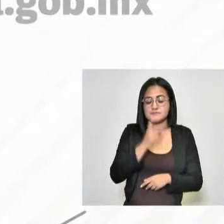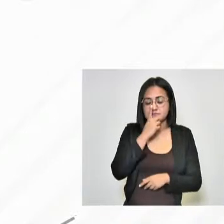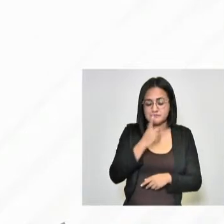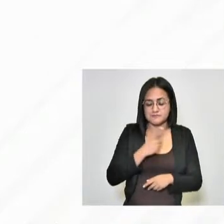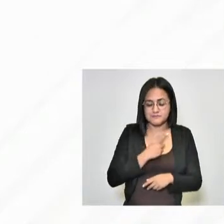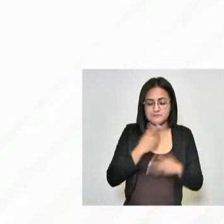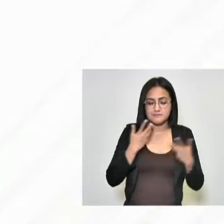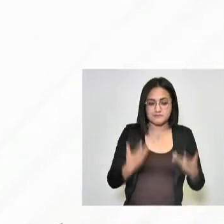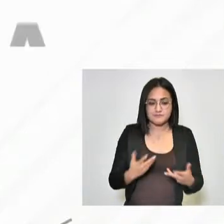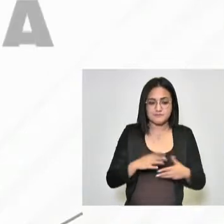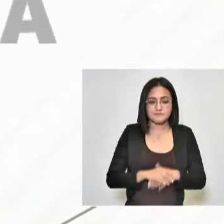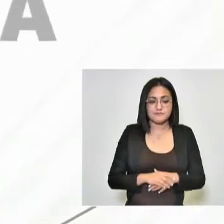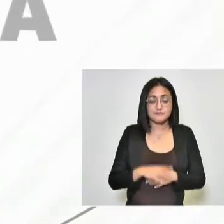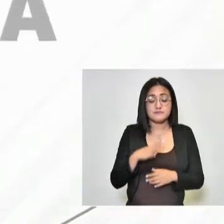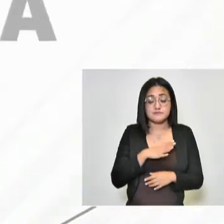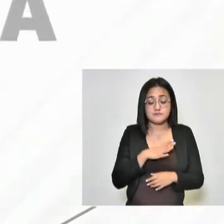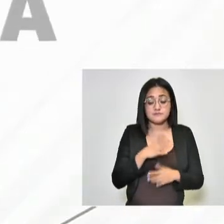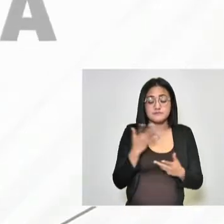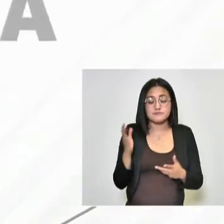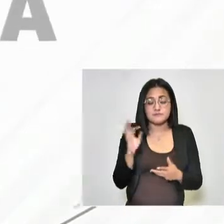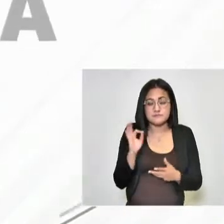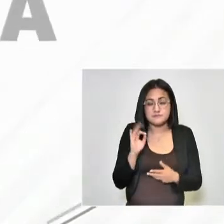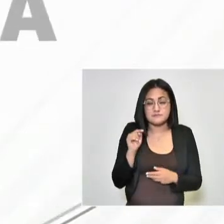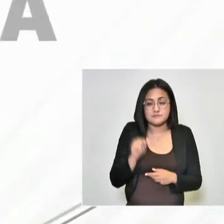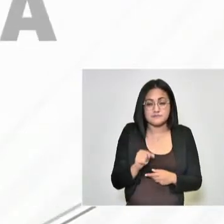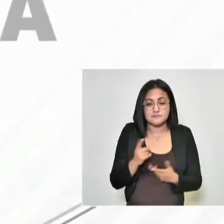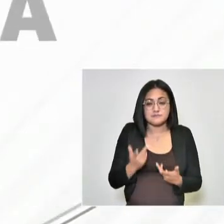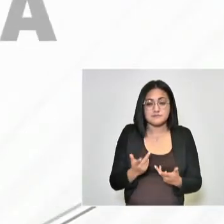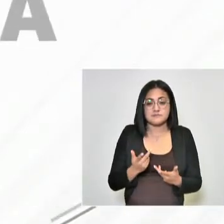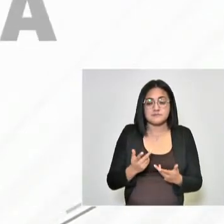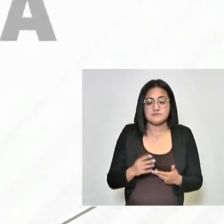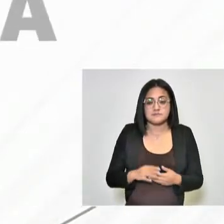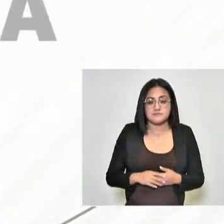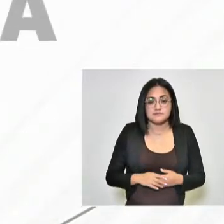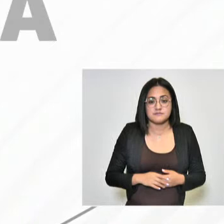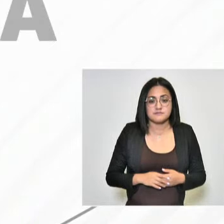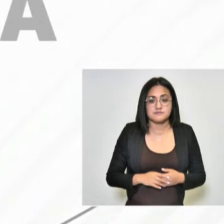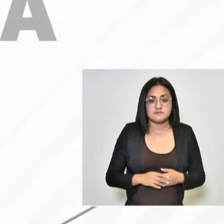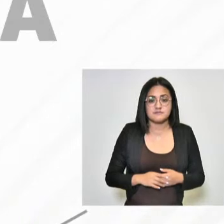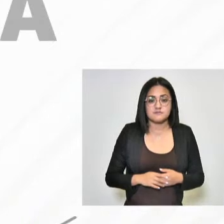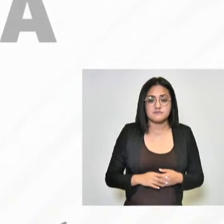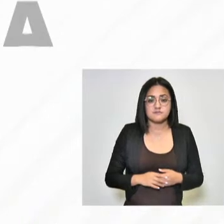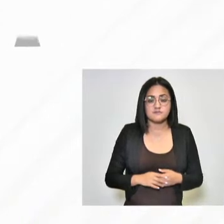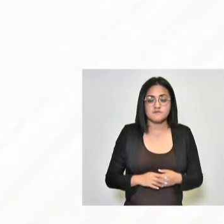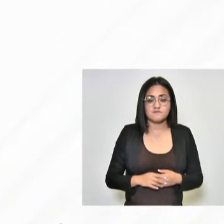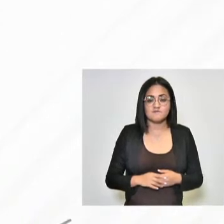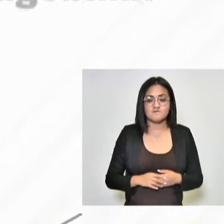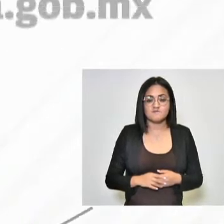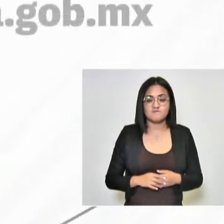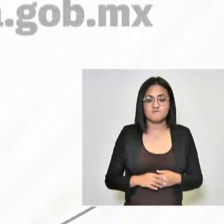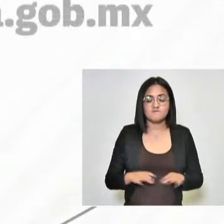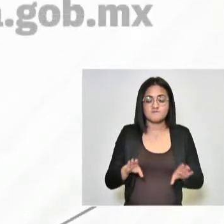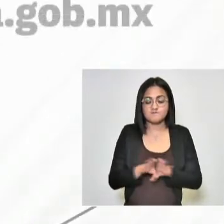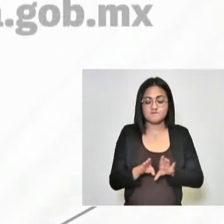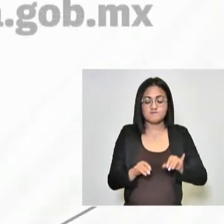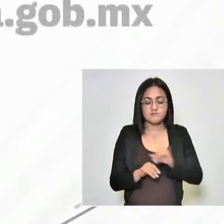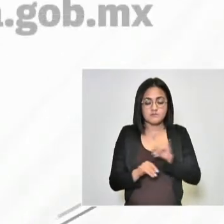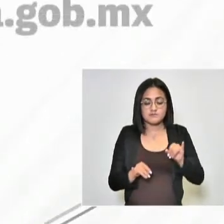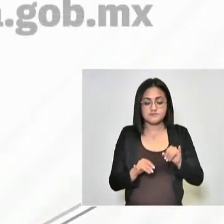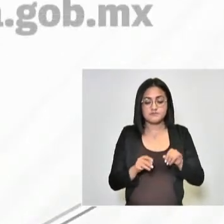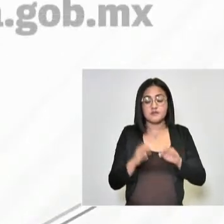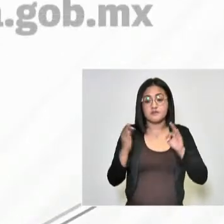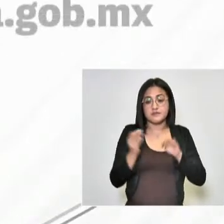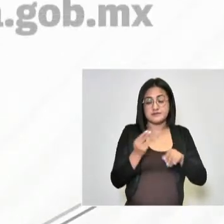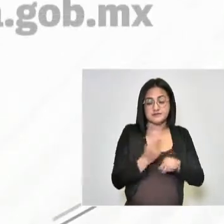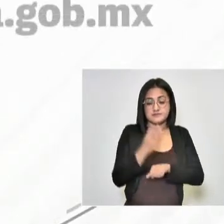permiten. Hubo una postura de un denominado Frente de Izquierda, Frente Nacional de